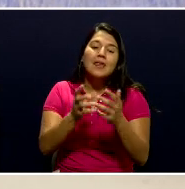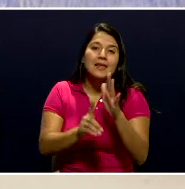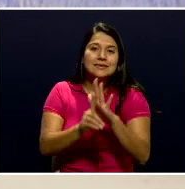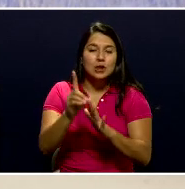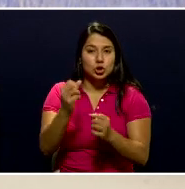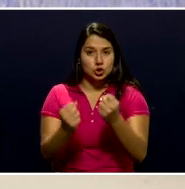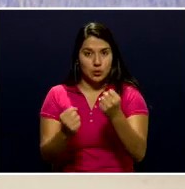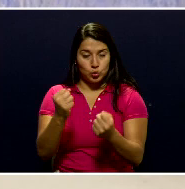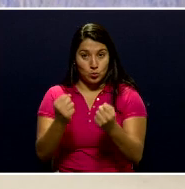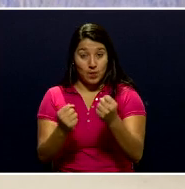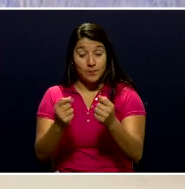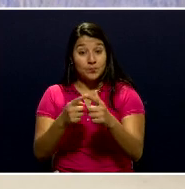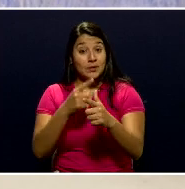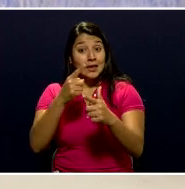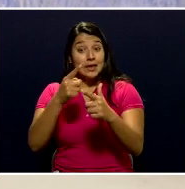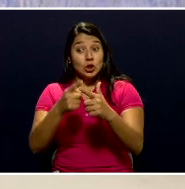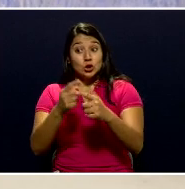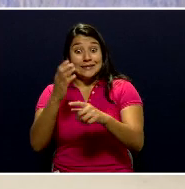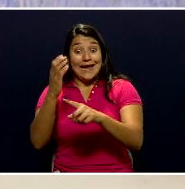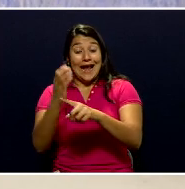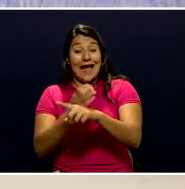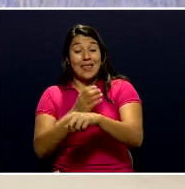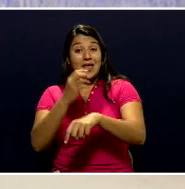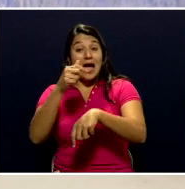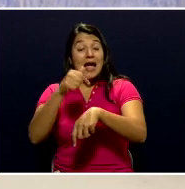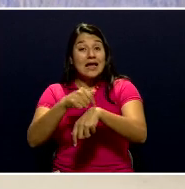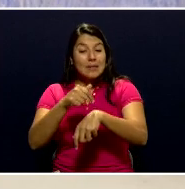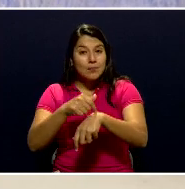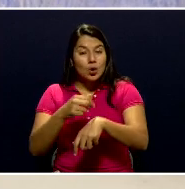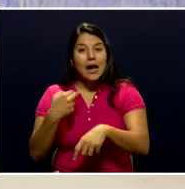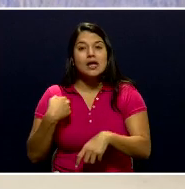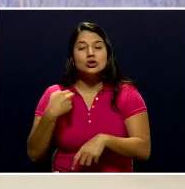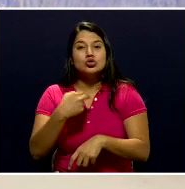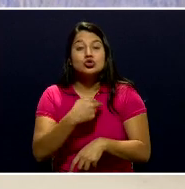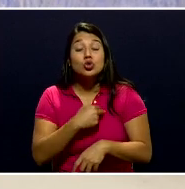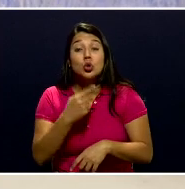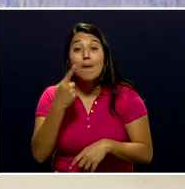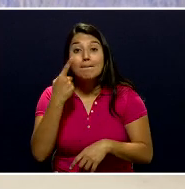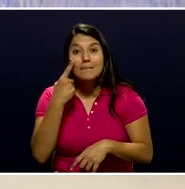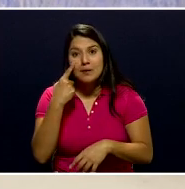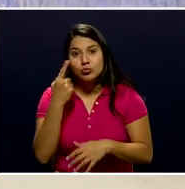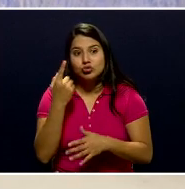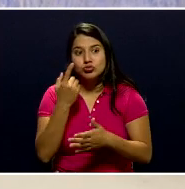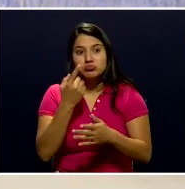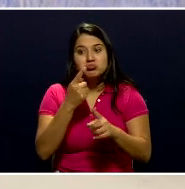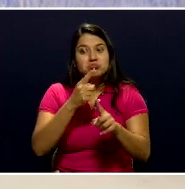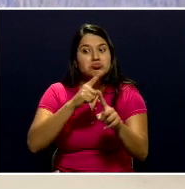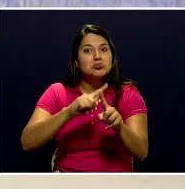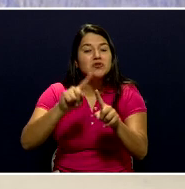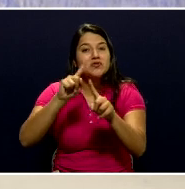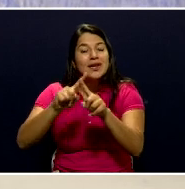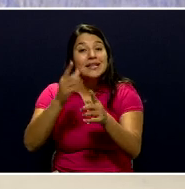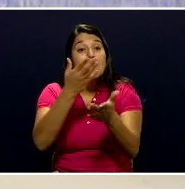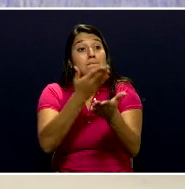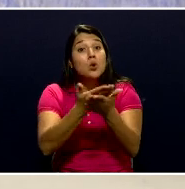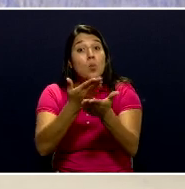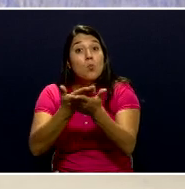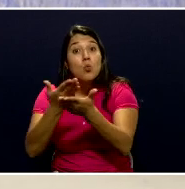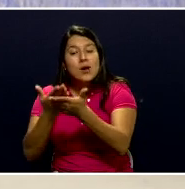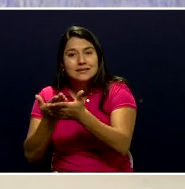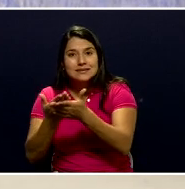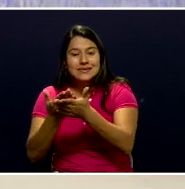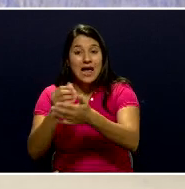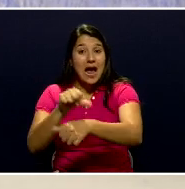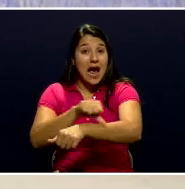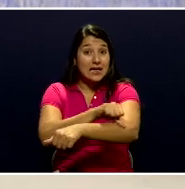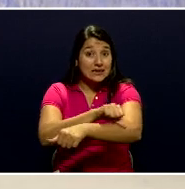época vamos encontrando que las propuestas urbanas y así también las propuestas